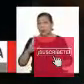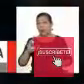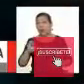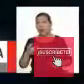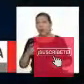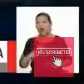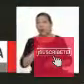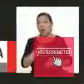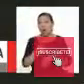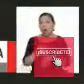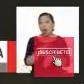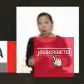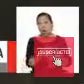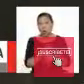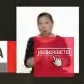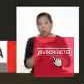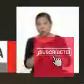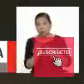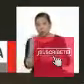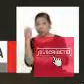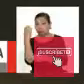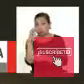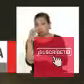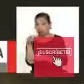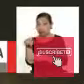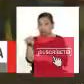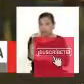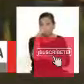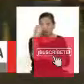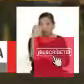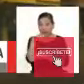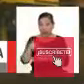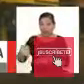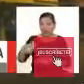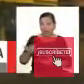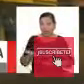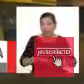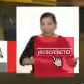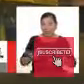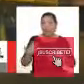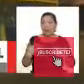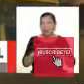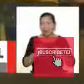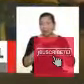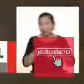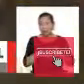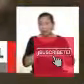Comas. Las imágenes de las cámaras de videovigilancia del centro comercial ya son